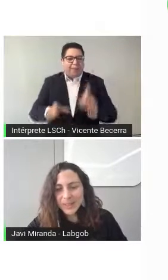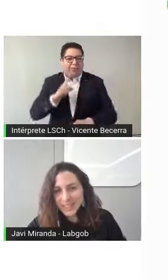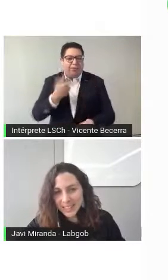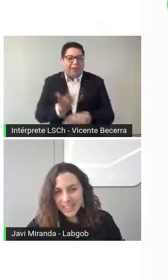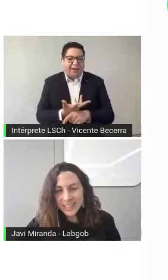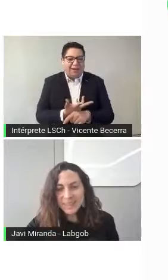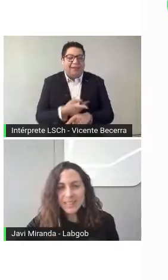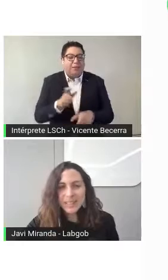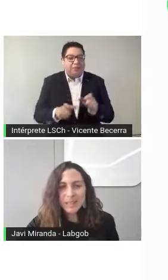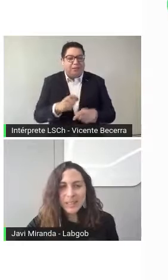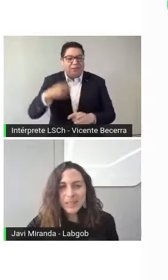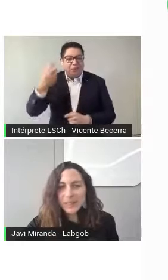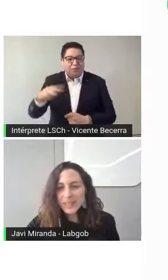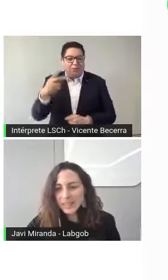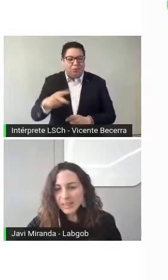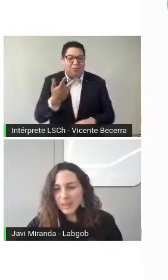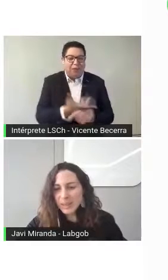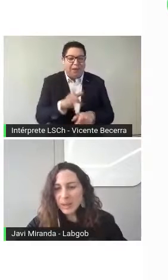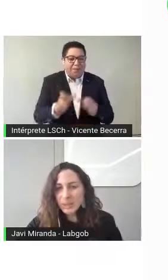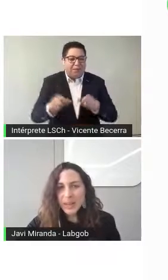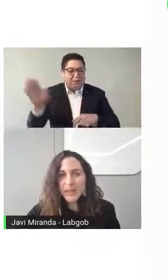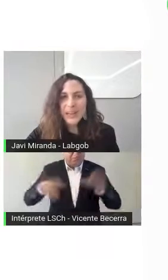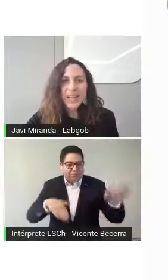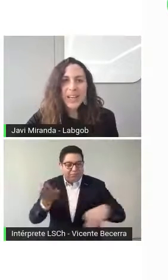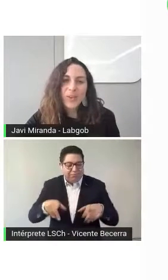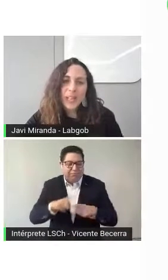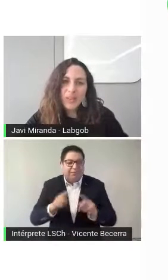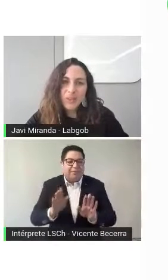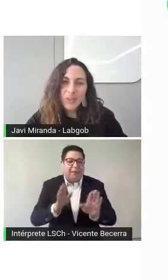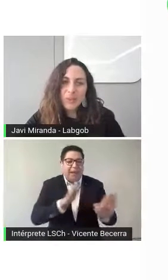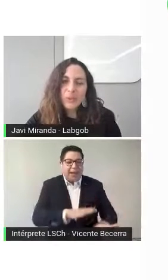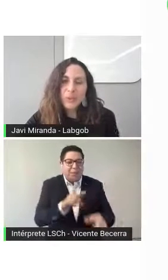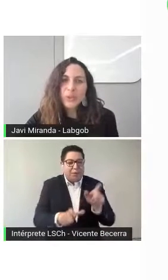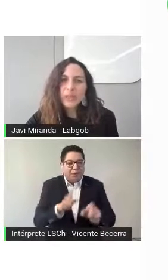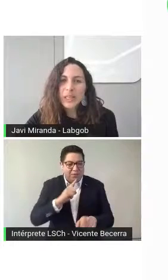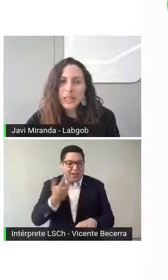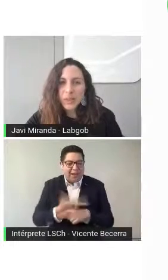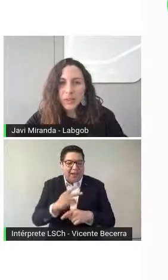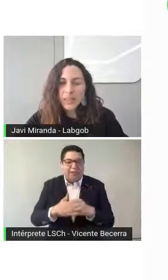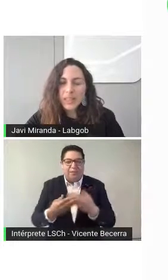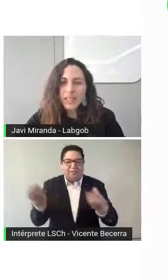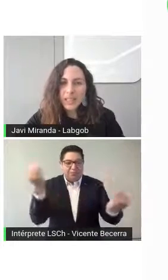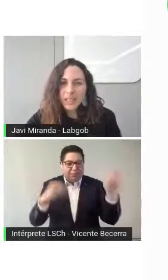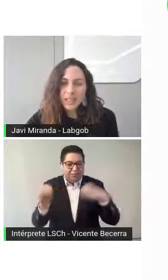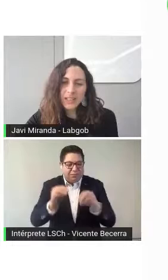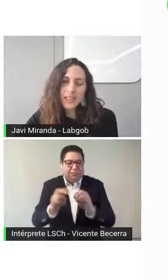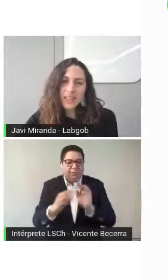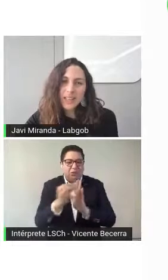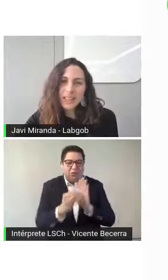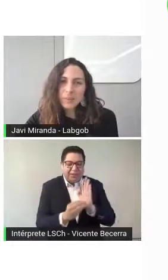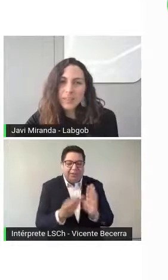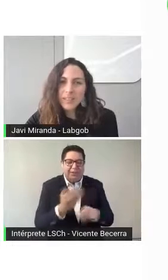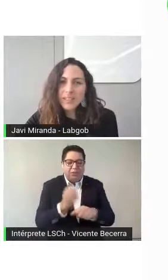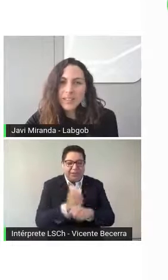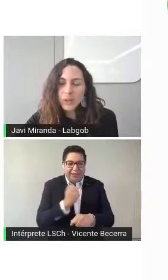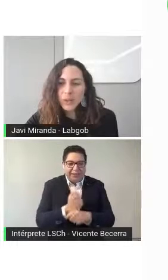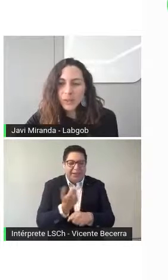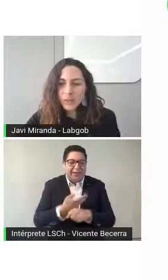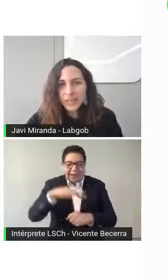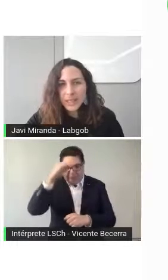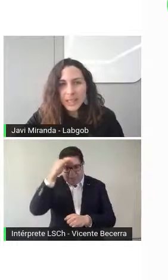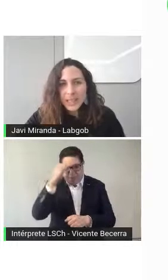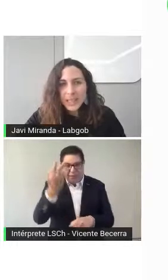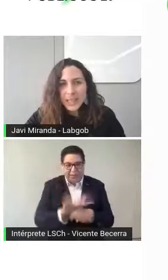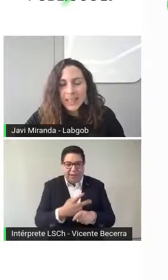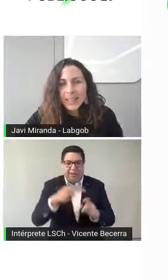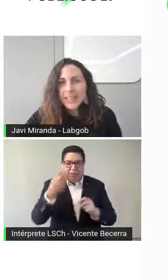e innovadoras que están participando y que también nos apoyaron en la co-creación de mucho contenido, de talleres, de experiencias de